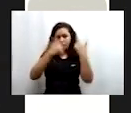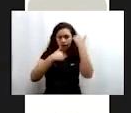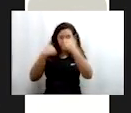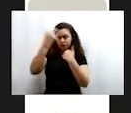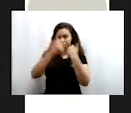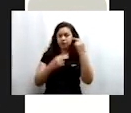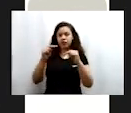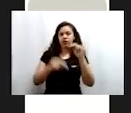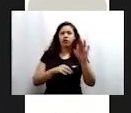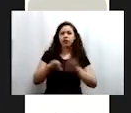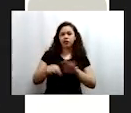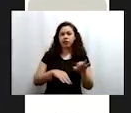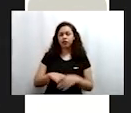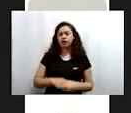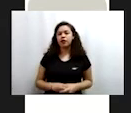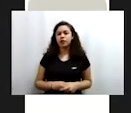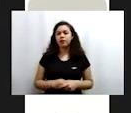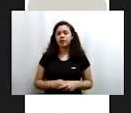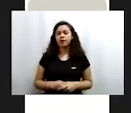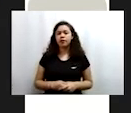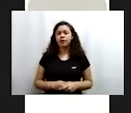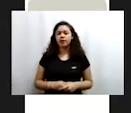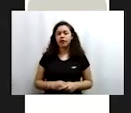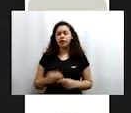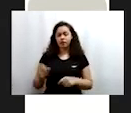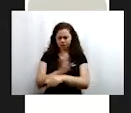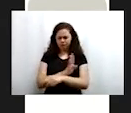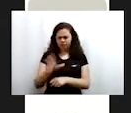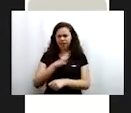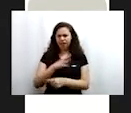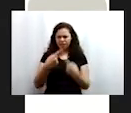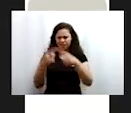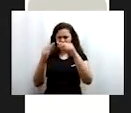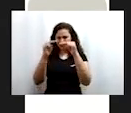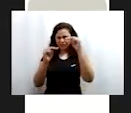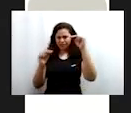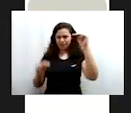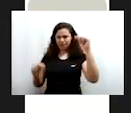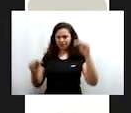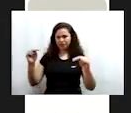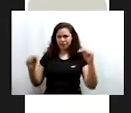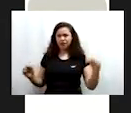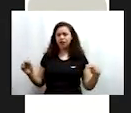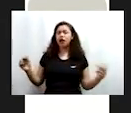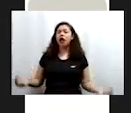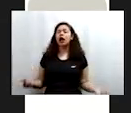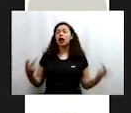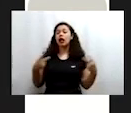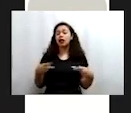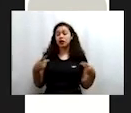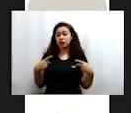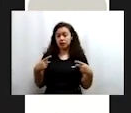beneficia a varios niveles, por supuesto. Puede exigir a cada trabajador con